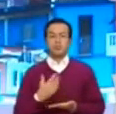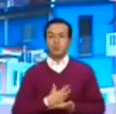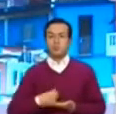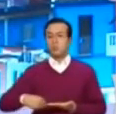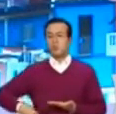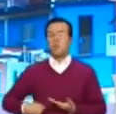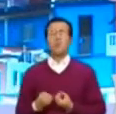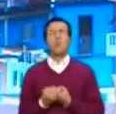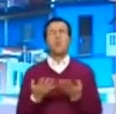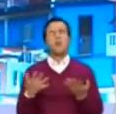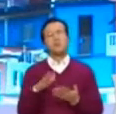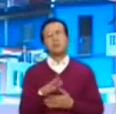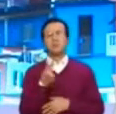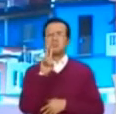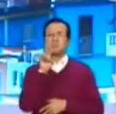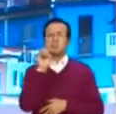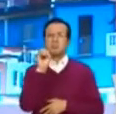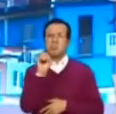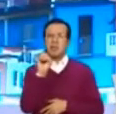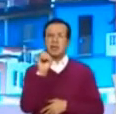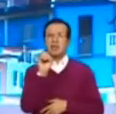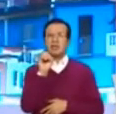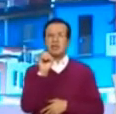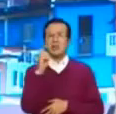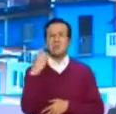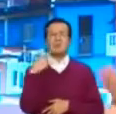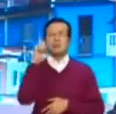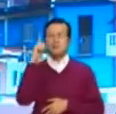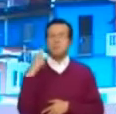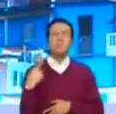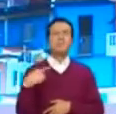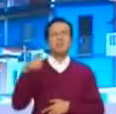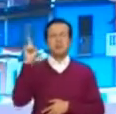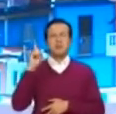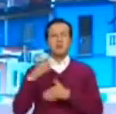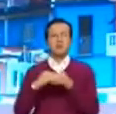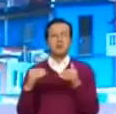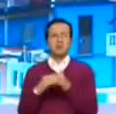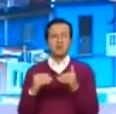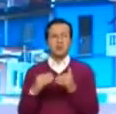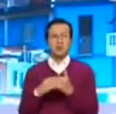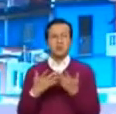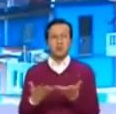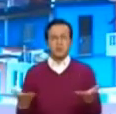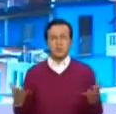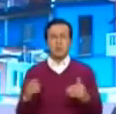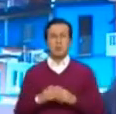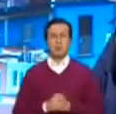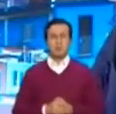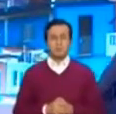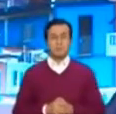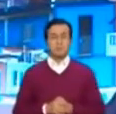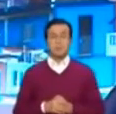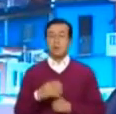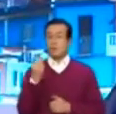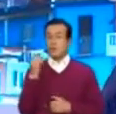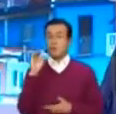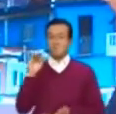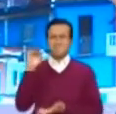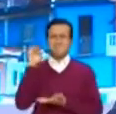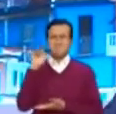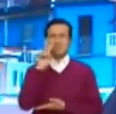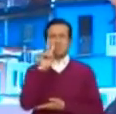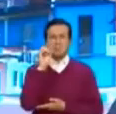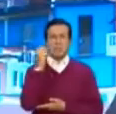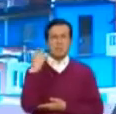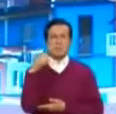se aproximan a los 20 trillones de dólares, es decir, millones de dólares en términos americanos. Y de ese monto, de esos